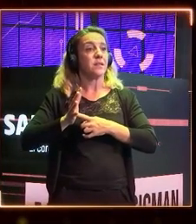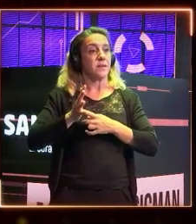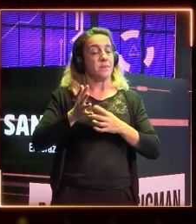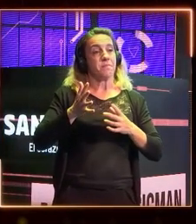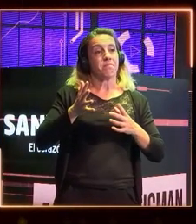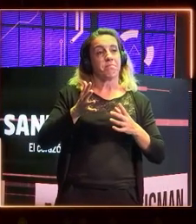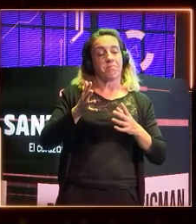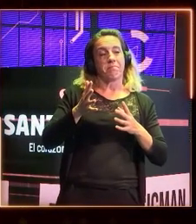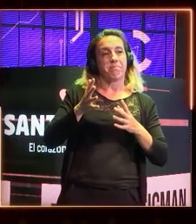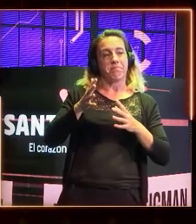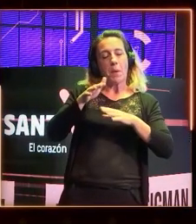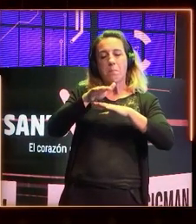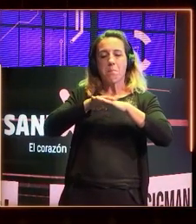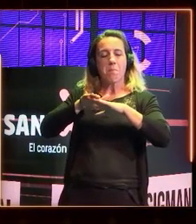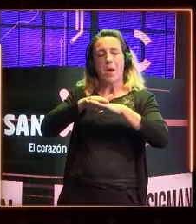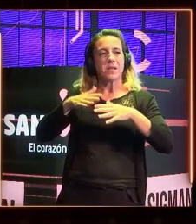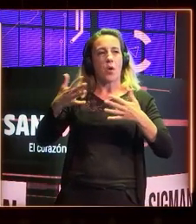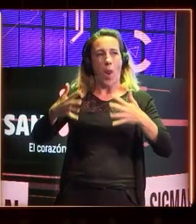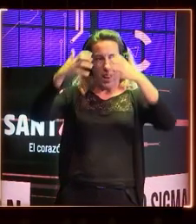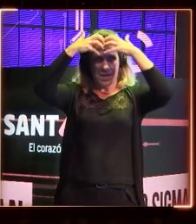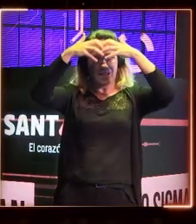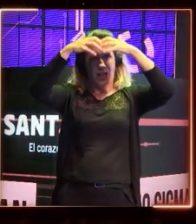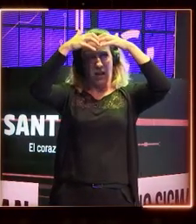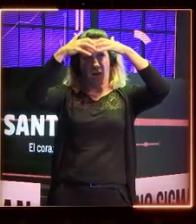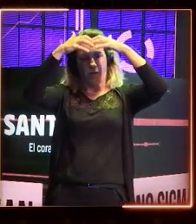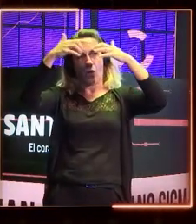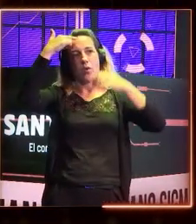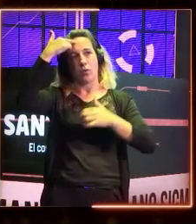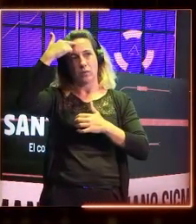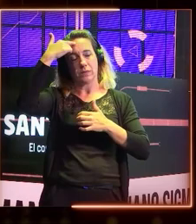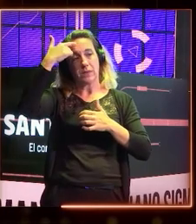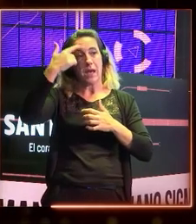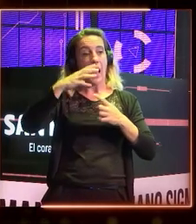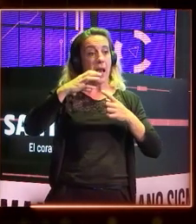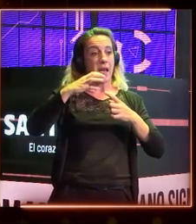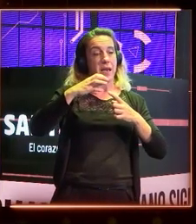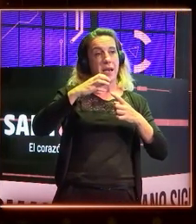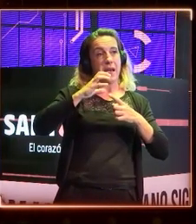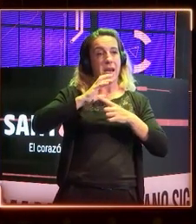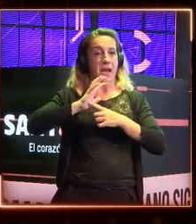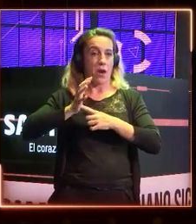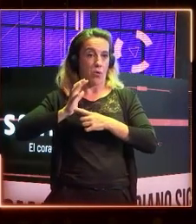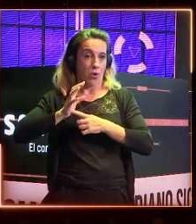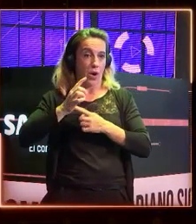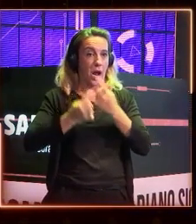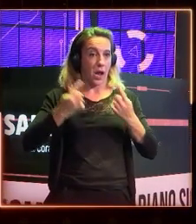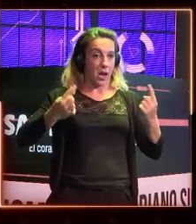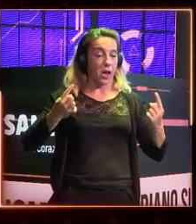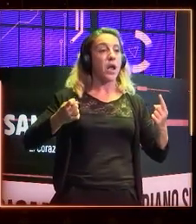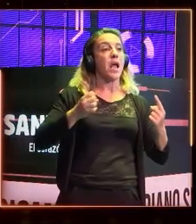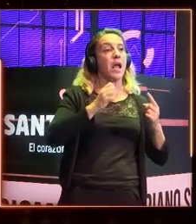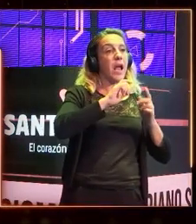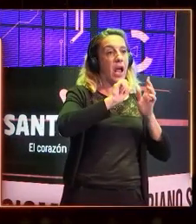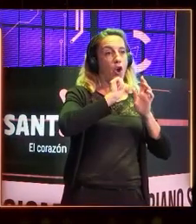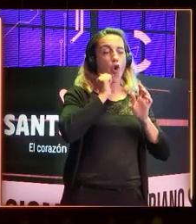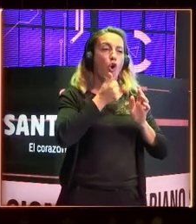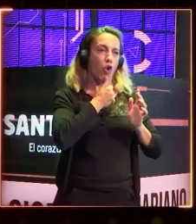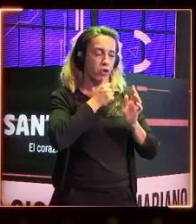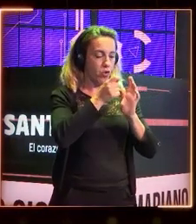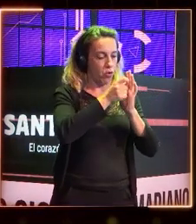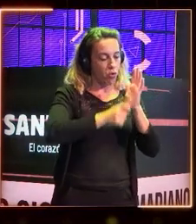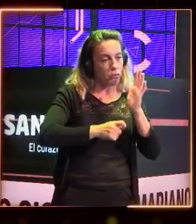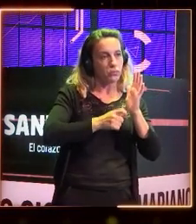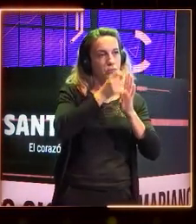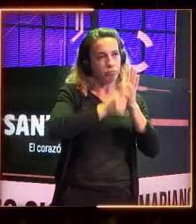porque se basan en el cerbo humano y cada uno de estos objetos se basan en una especie de neurona que es una unidad de código muy simple detecta algo muy básico Por